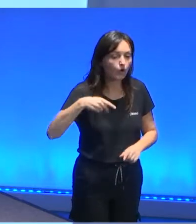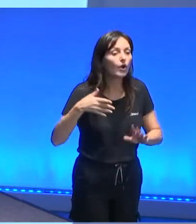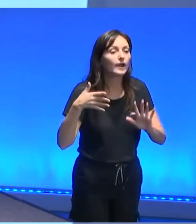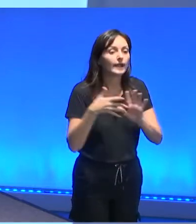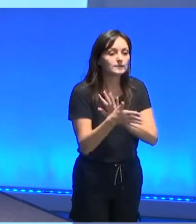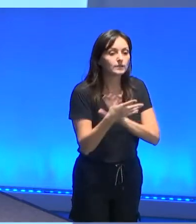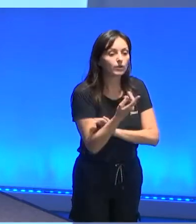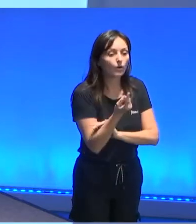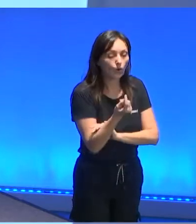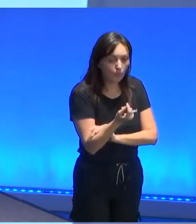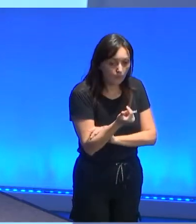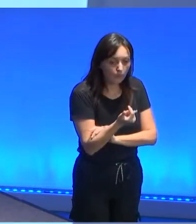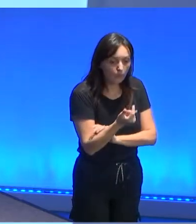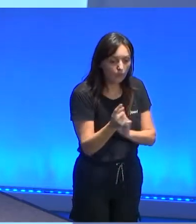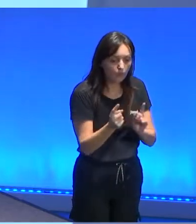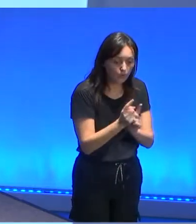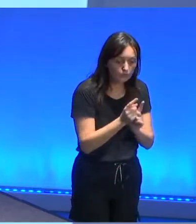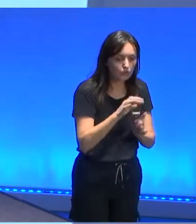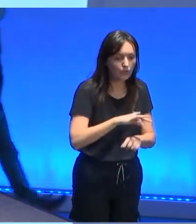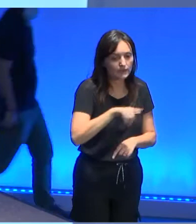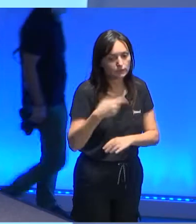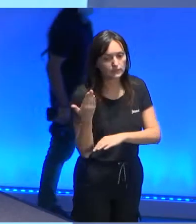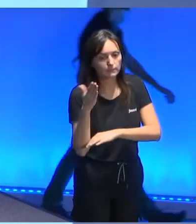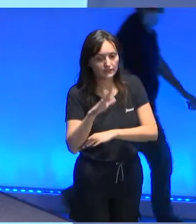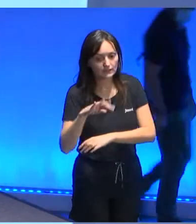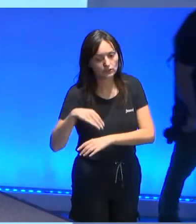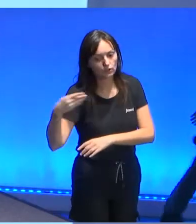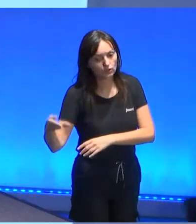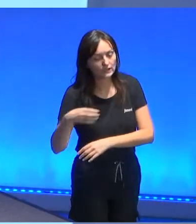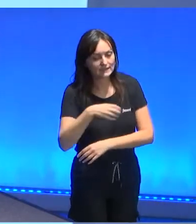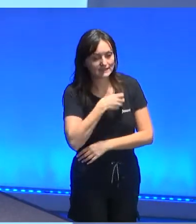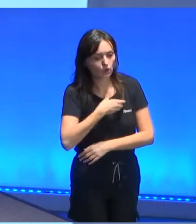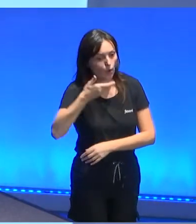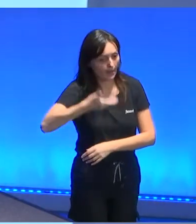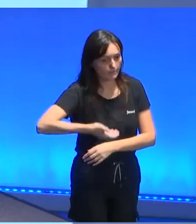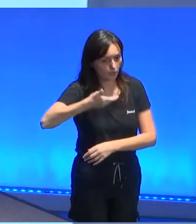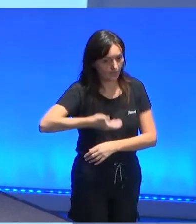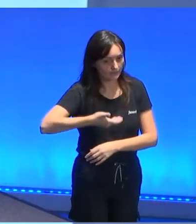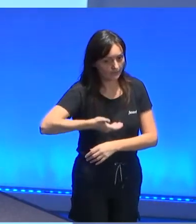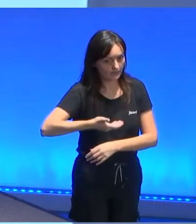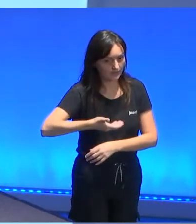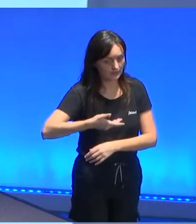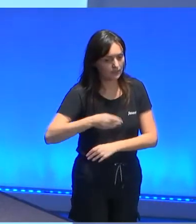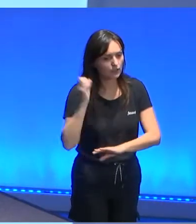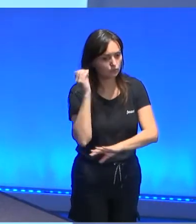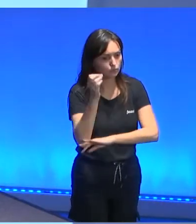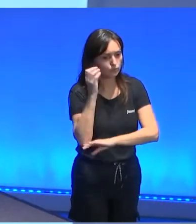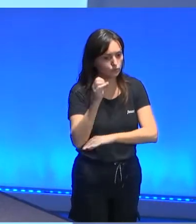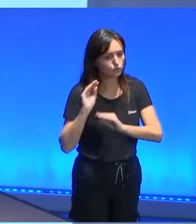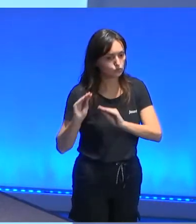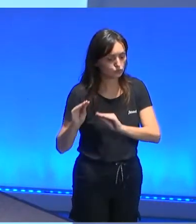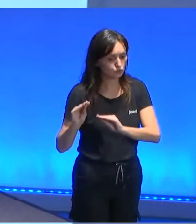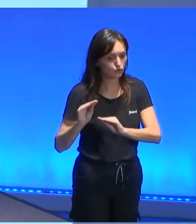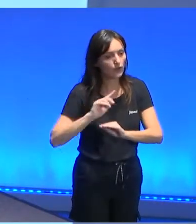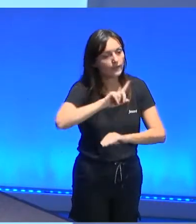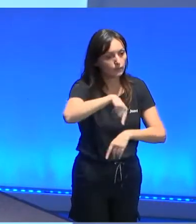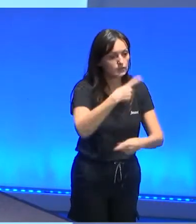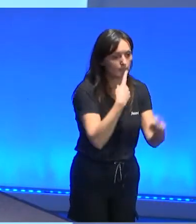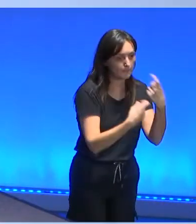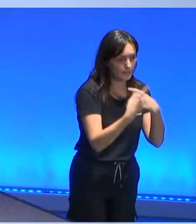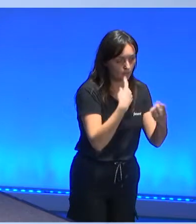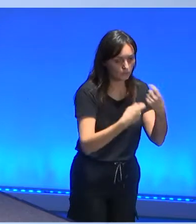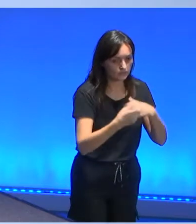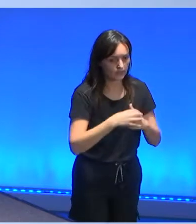poquito, después presentaré aquí a este señor tan importante, dará su conferencia y después preguntas. Esto